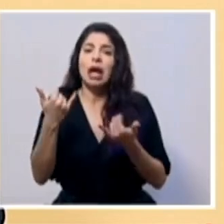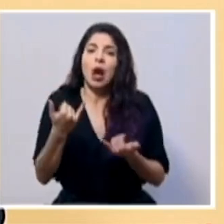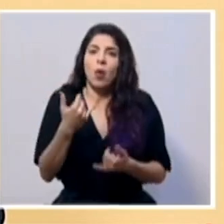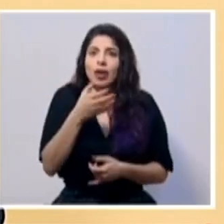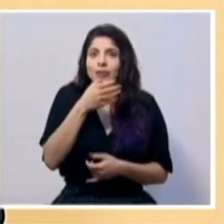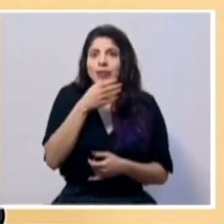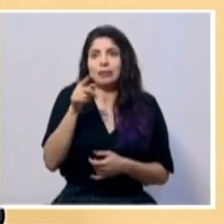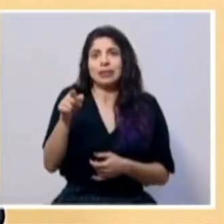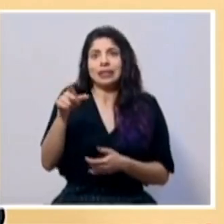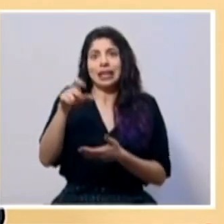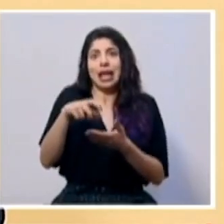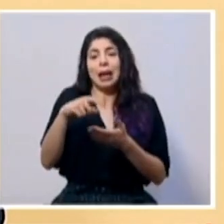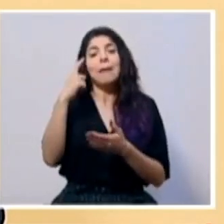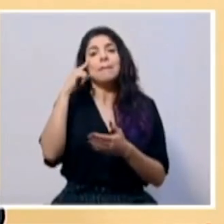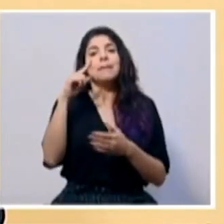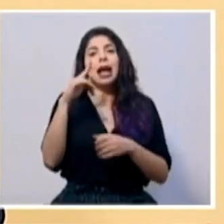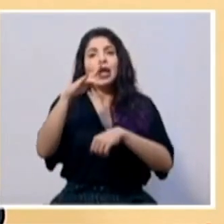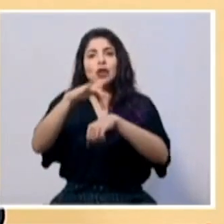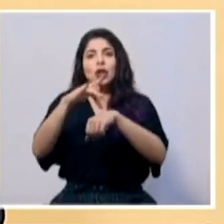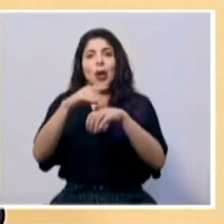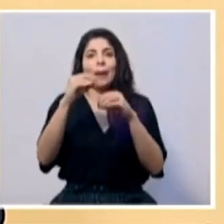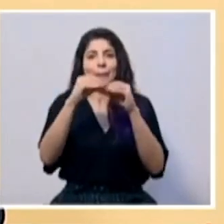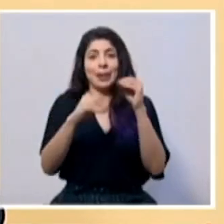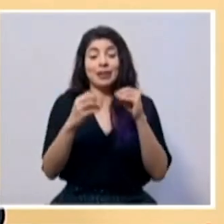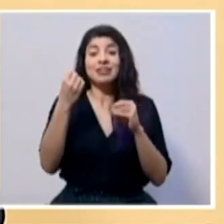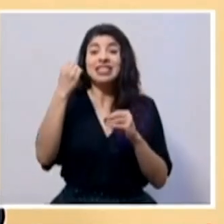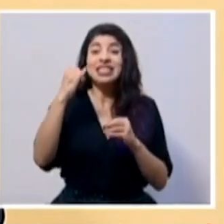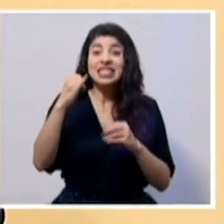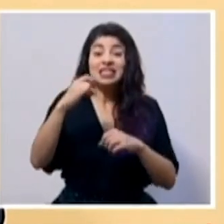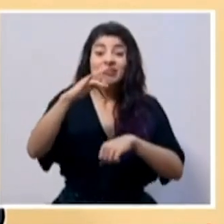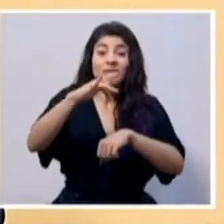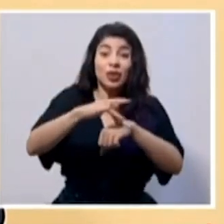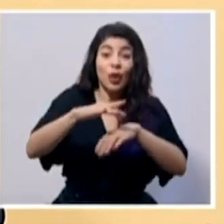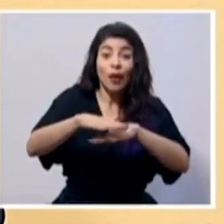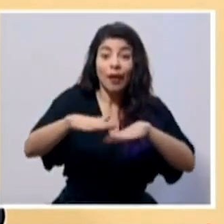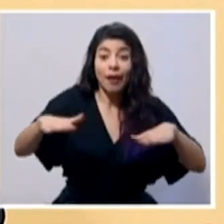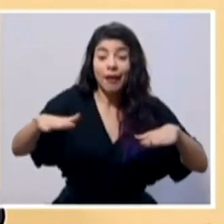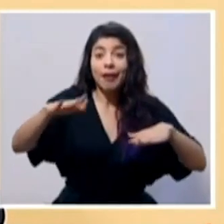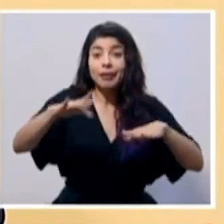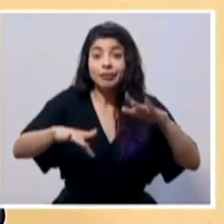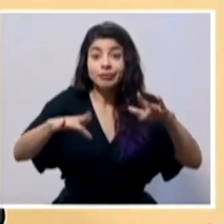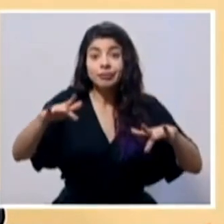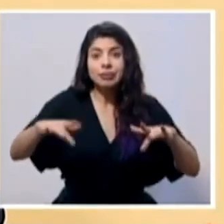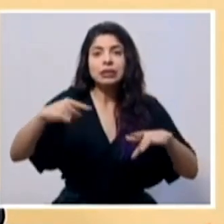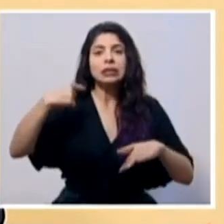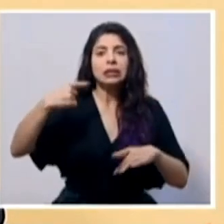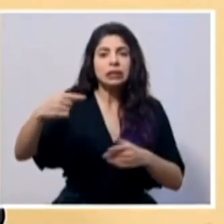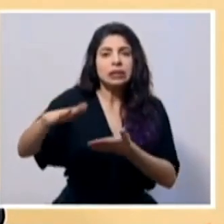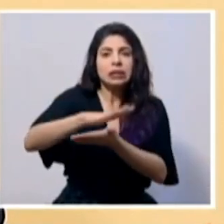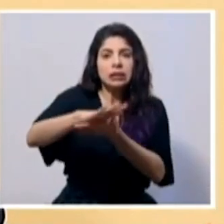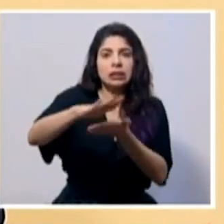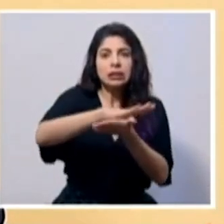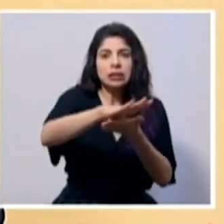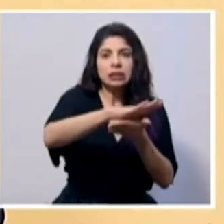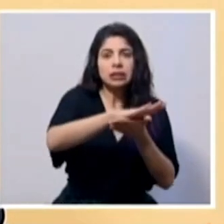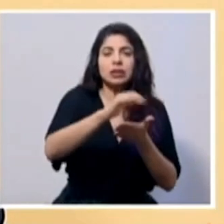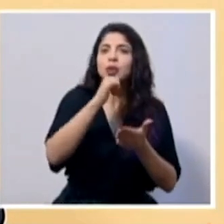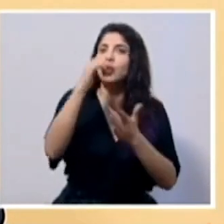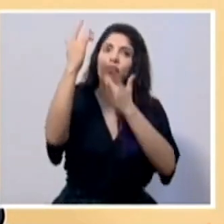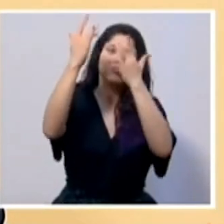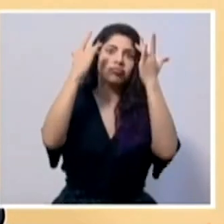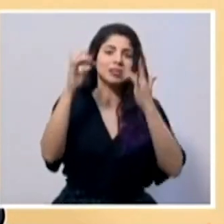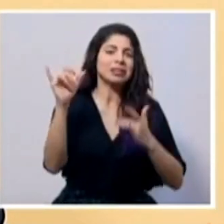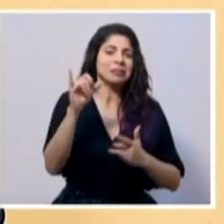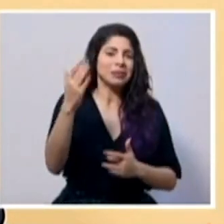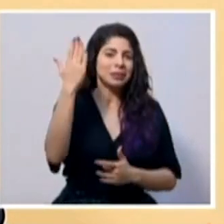tener pues menor contacto, ¿verdad? Y si se tiene algún contacto con superficies compartidas, hay que estar haciendo desinfección, ¿verdad? Y no tocarse la cara, lo